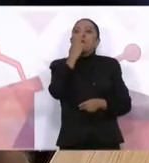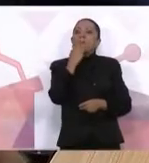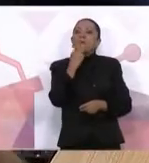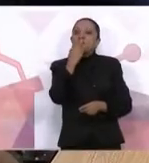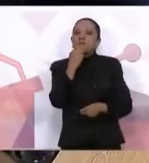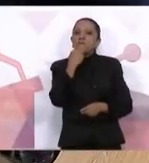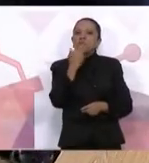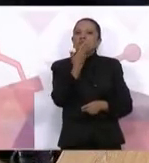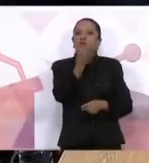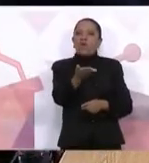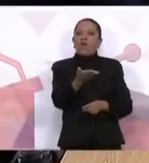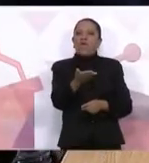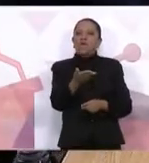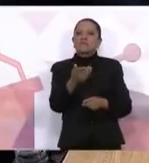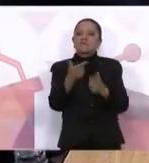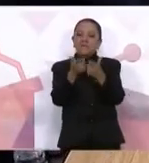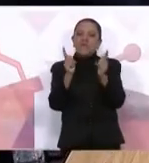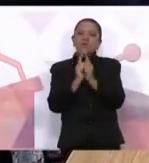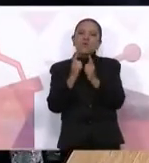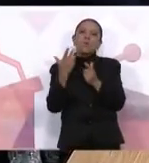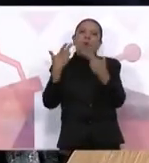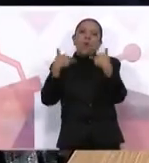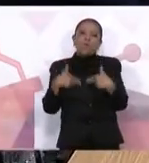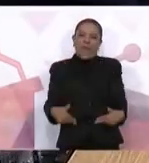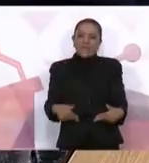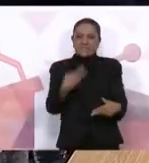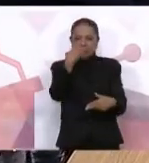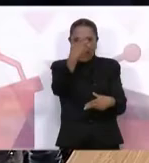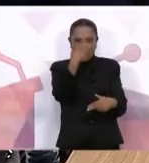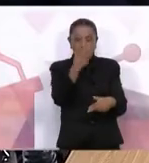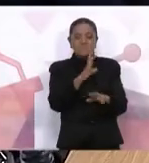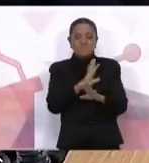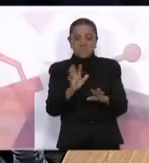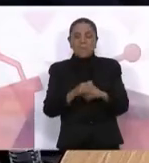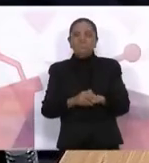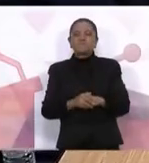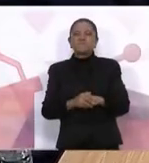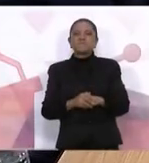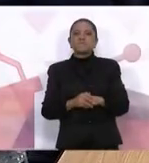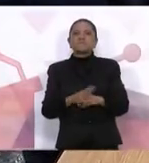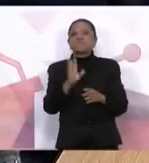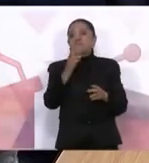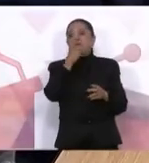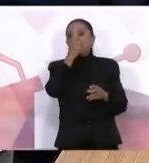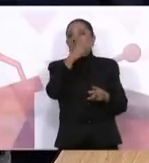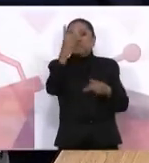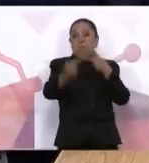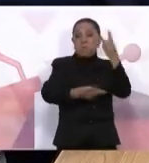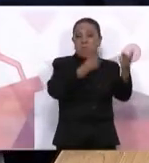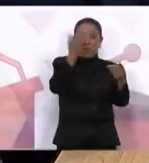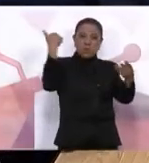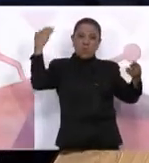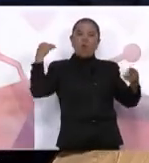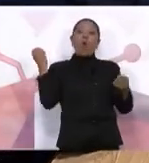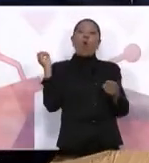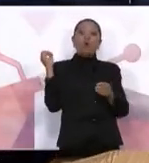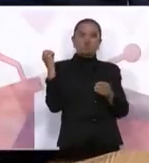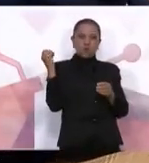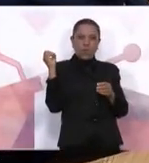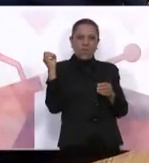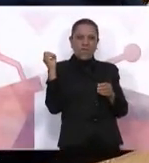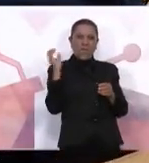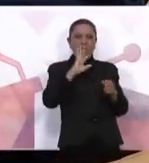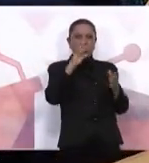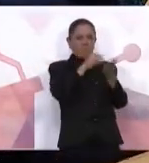bien candidato la pregunta es la siguiente según resultados del censo publicados en octubre más de 15 mil casas